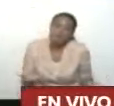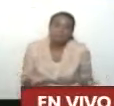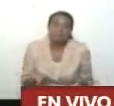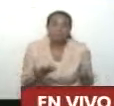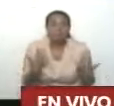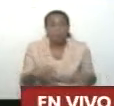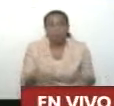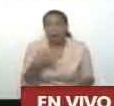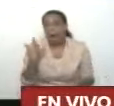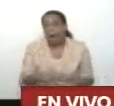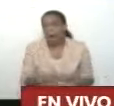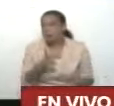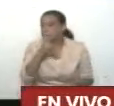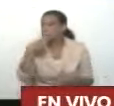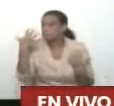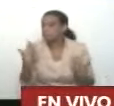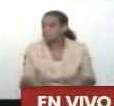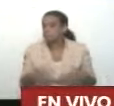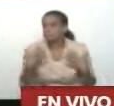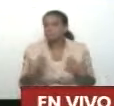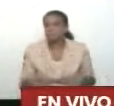cosa escandalosa, de verdad.